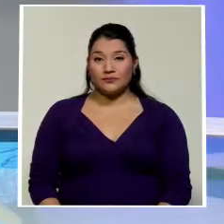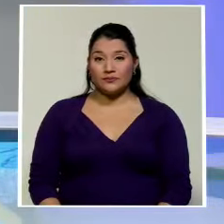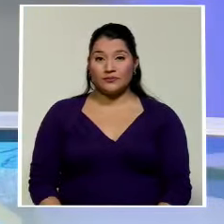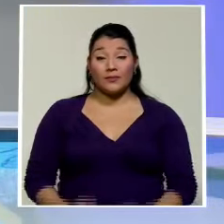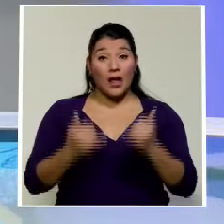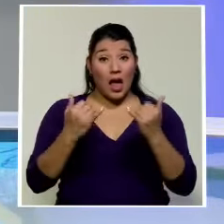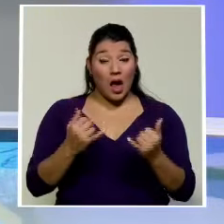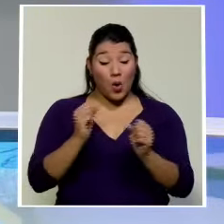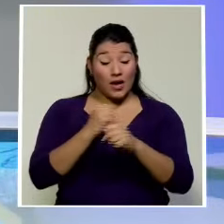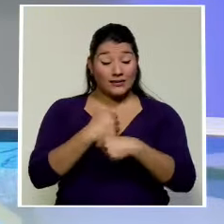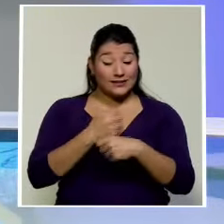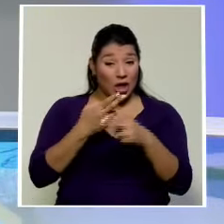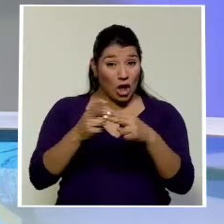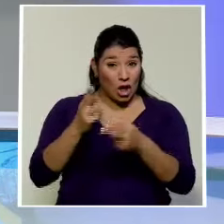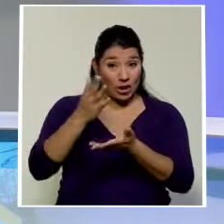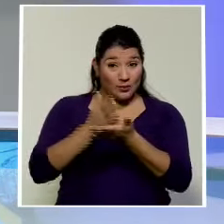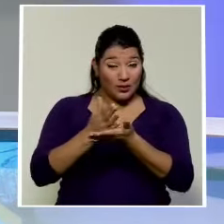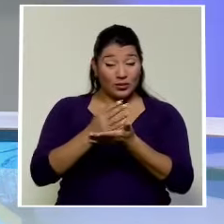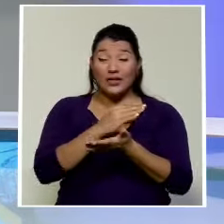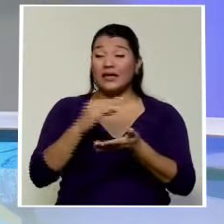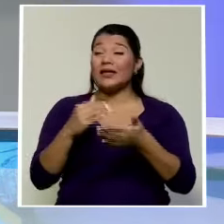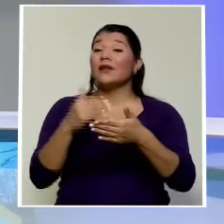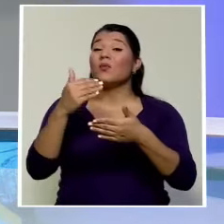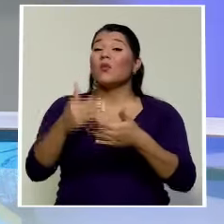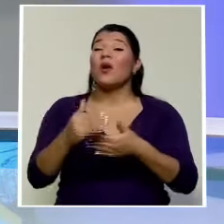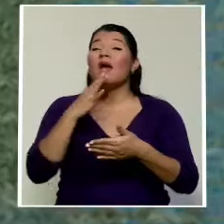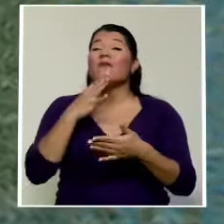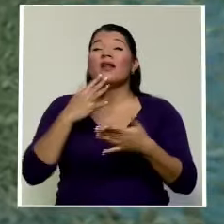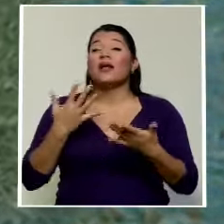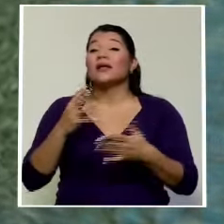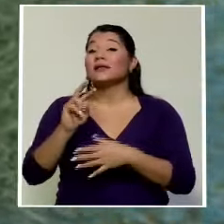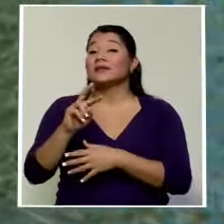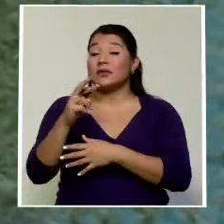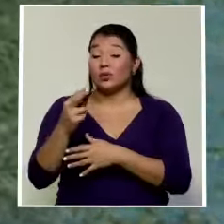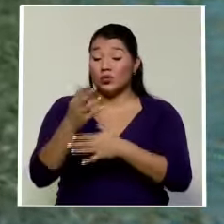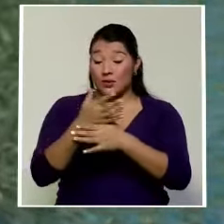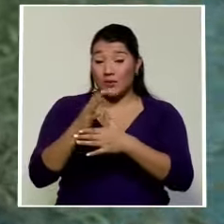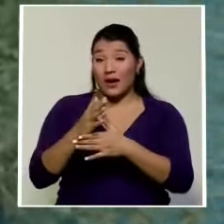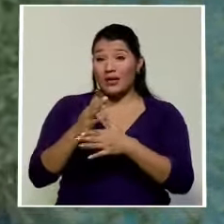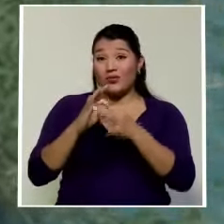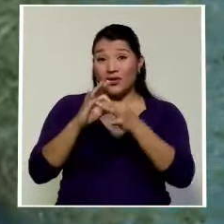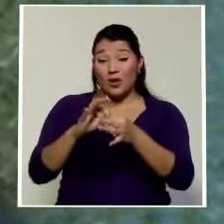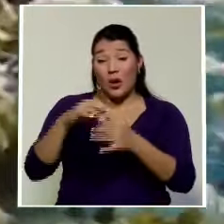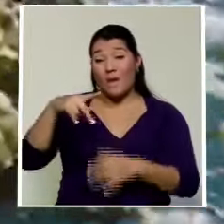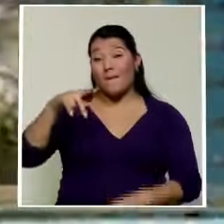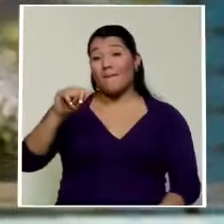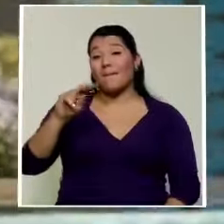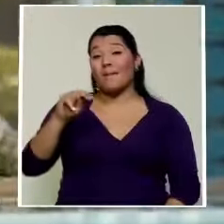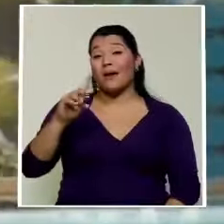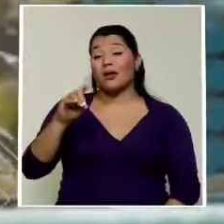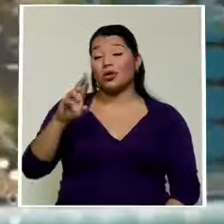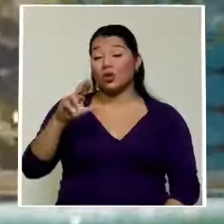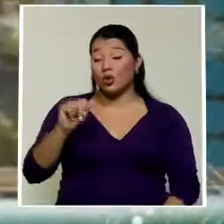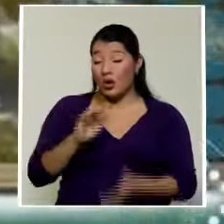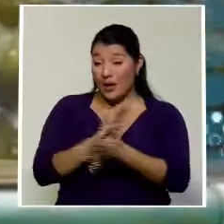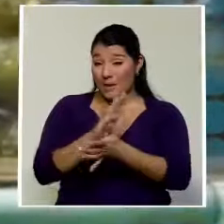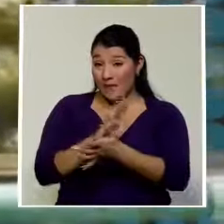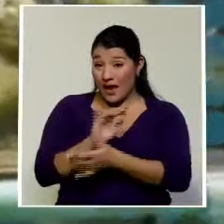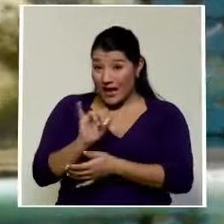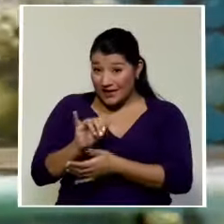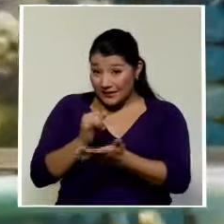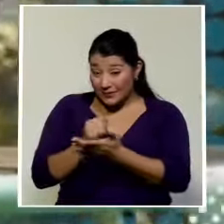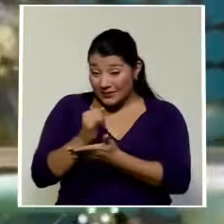Ahora vamos a hacer una breve pausa y al regreso tendremos la segunda entrega de los Pandora Papers, una investigación en la que